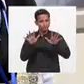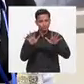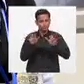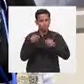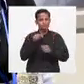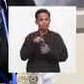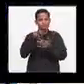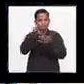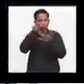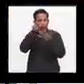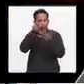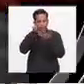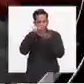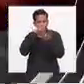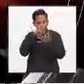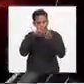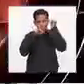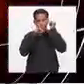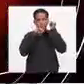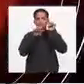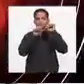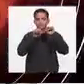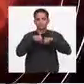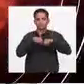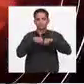tan